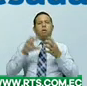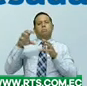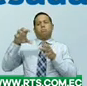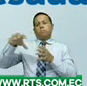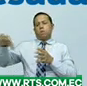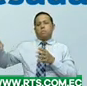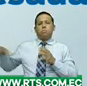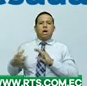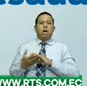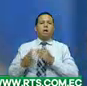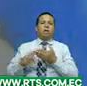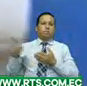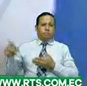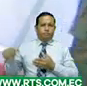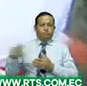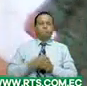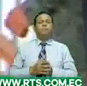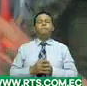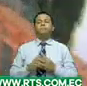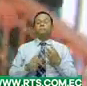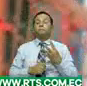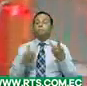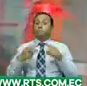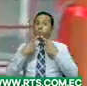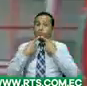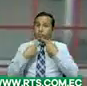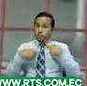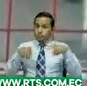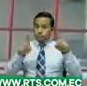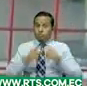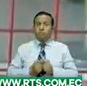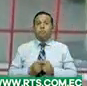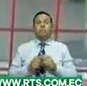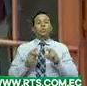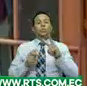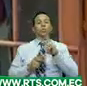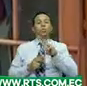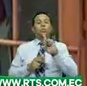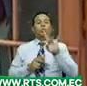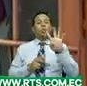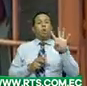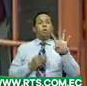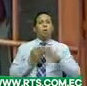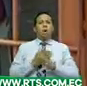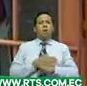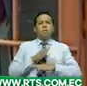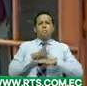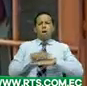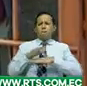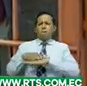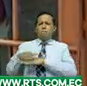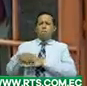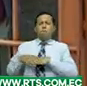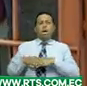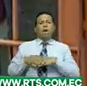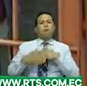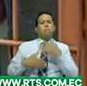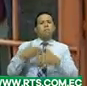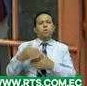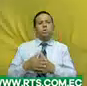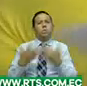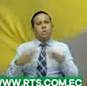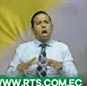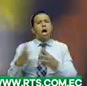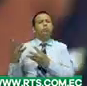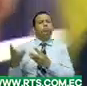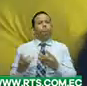andinos. Asimismo, se informó que las 284 reclamaciones hechas durante el proceso ya se habrían resuelto. Durante